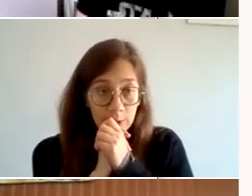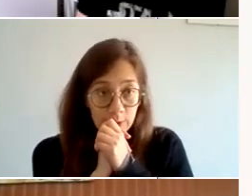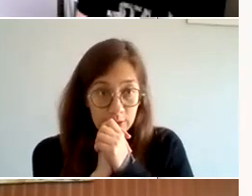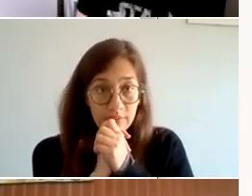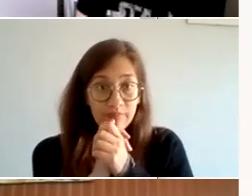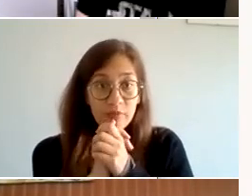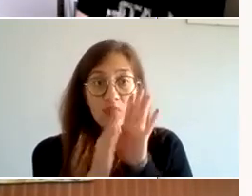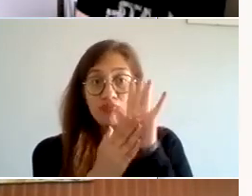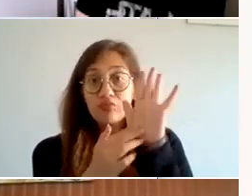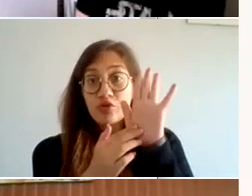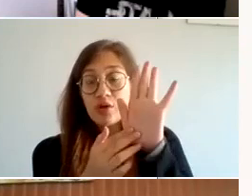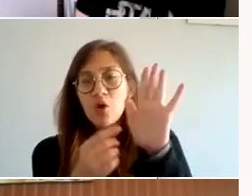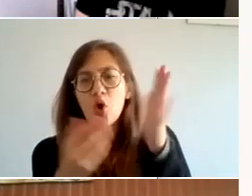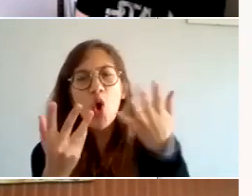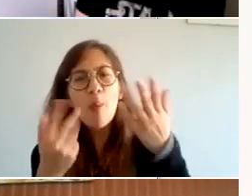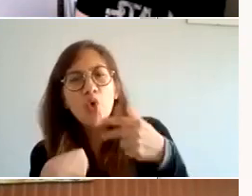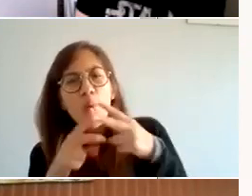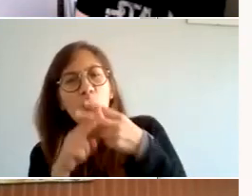web.